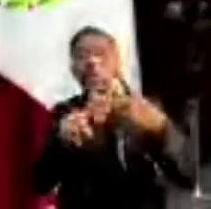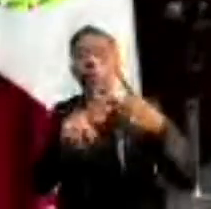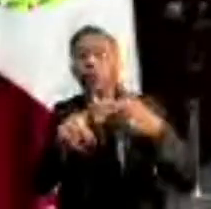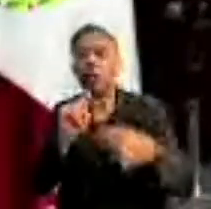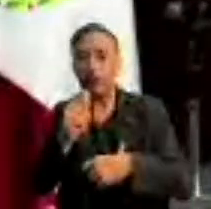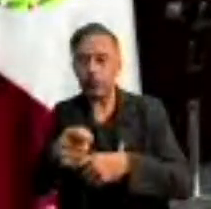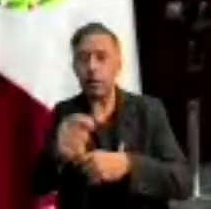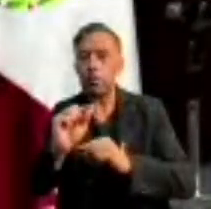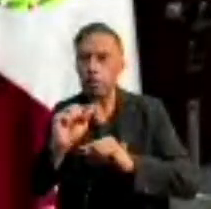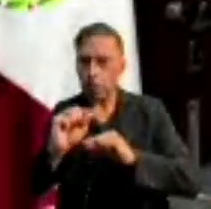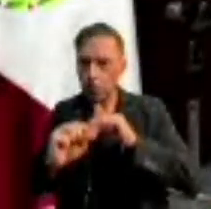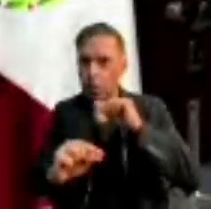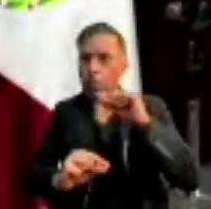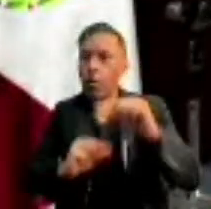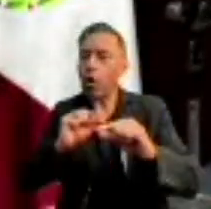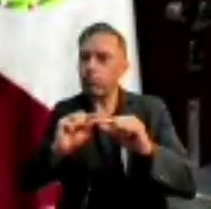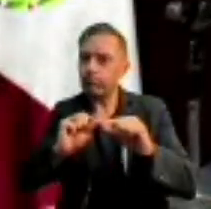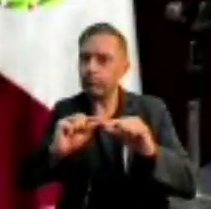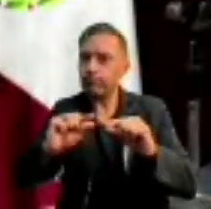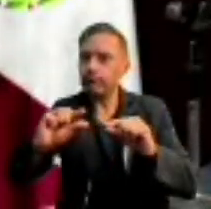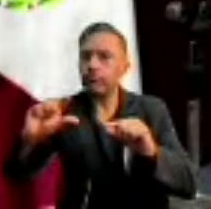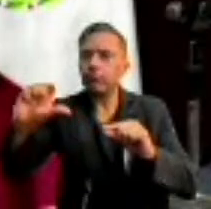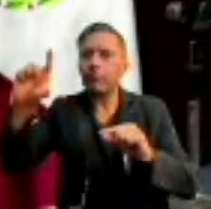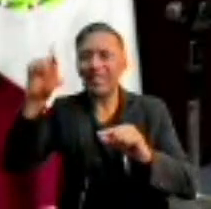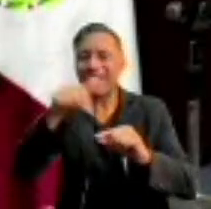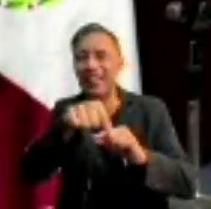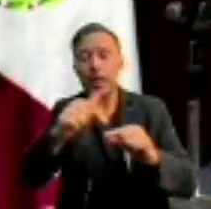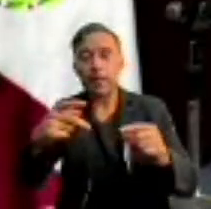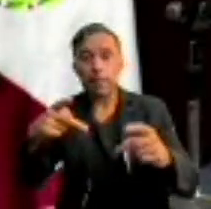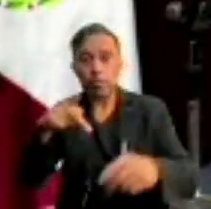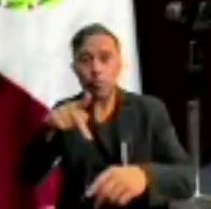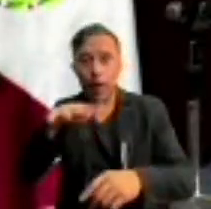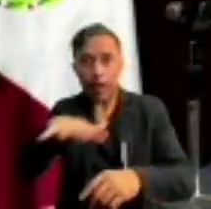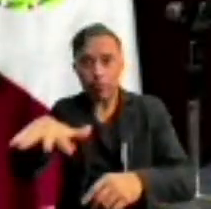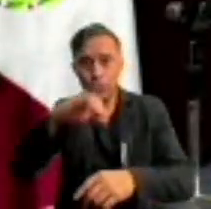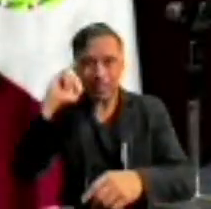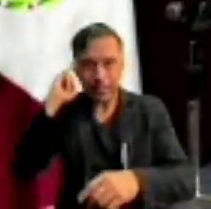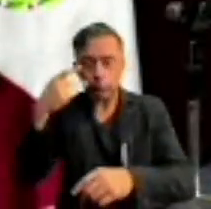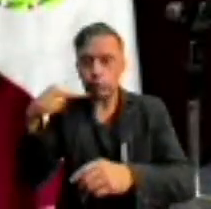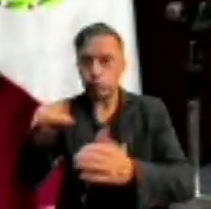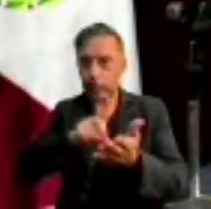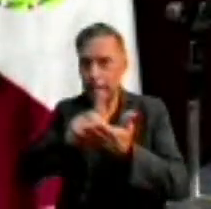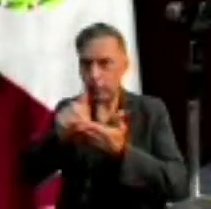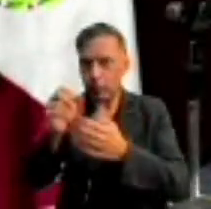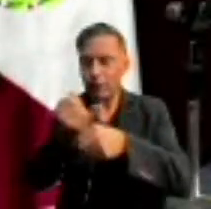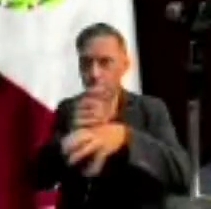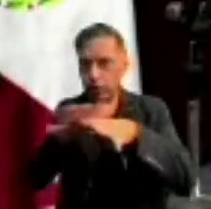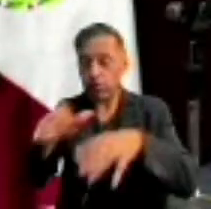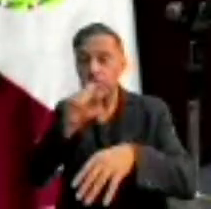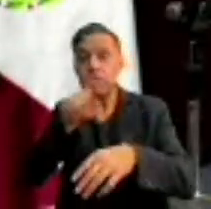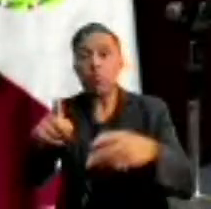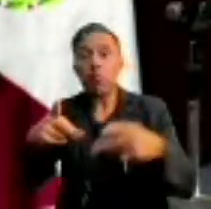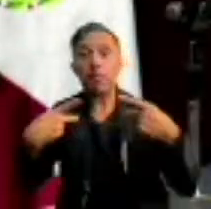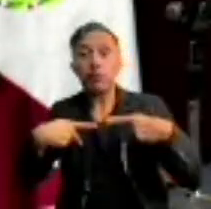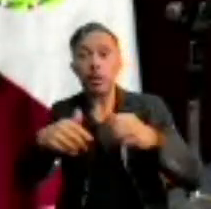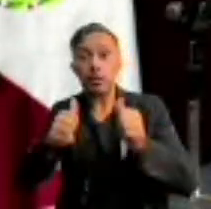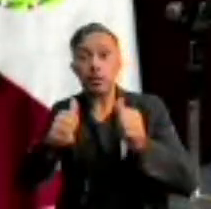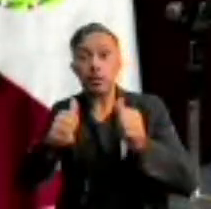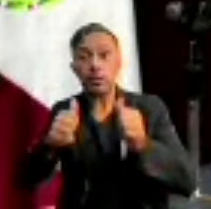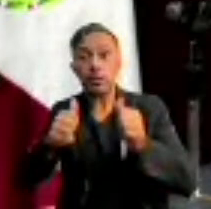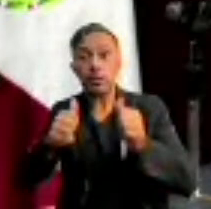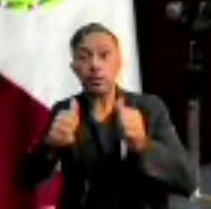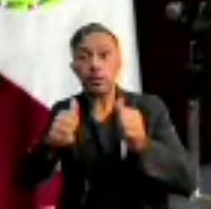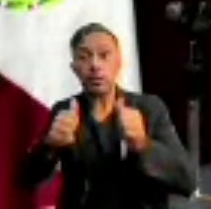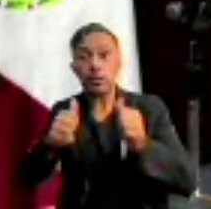el derecho de acceso a la información de los pueblos indígenas y de las personas con discapacidad que Residen en el Estado de México